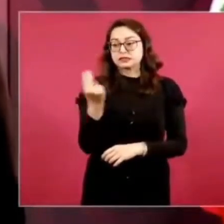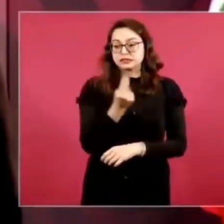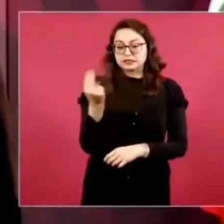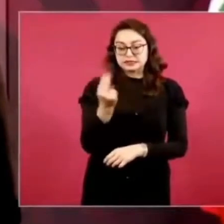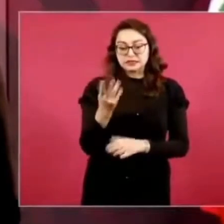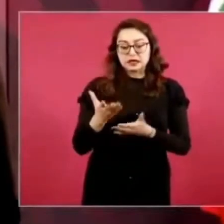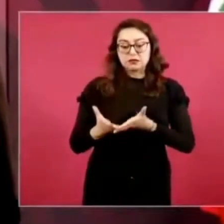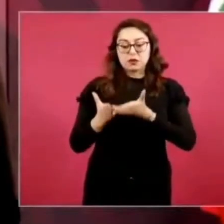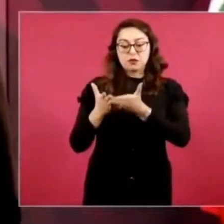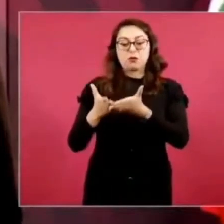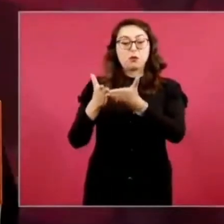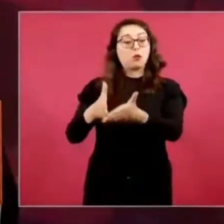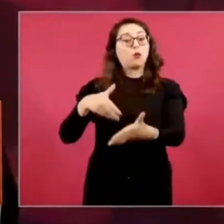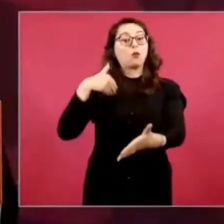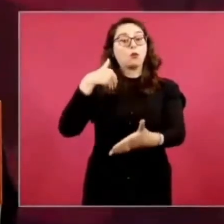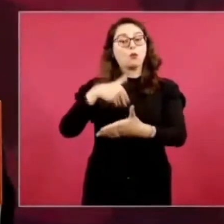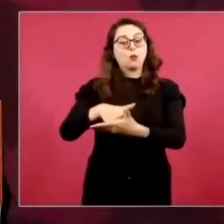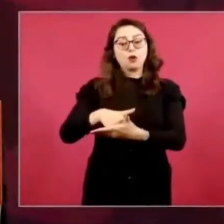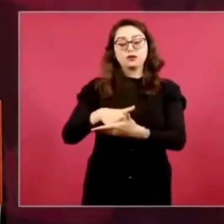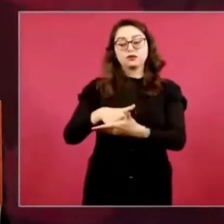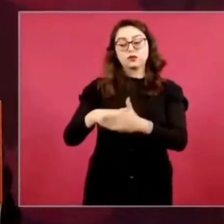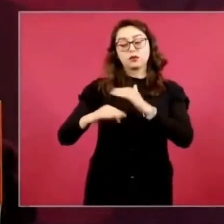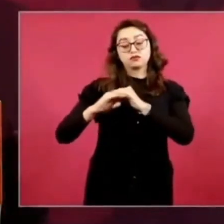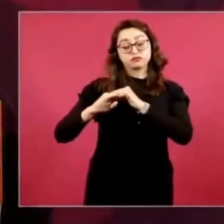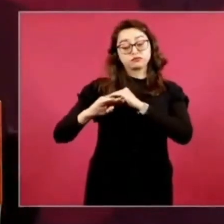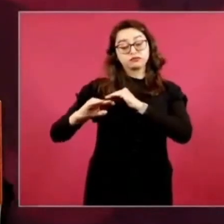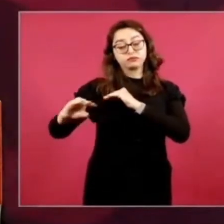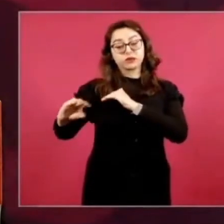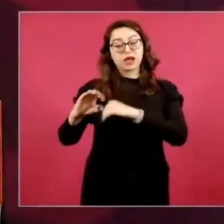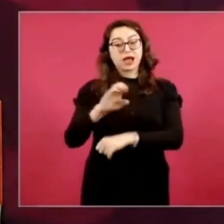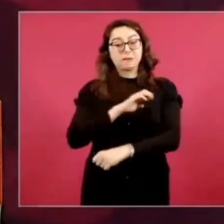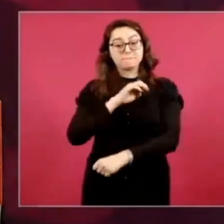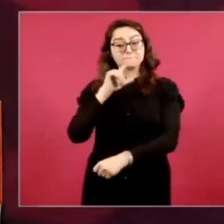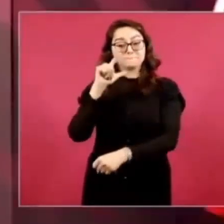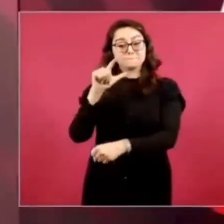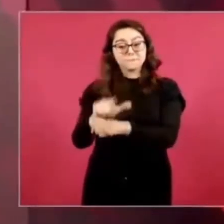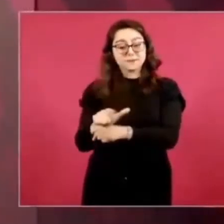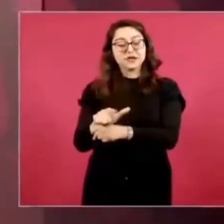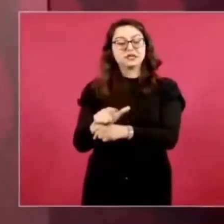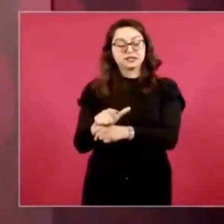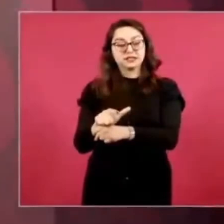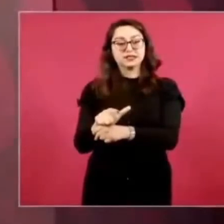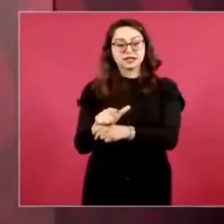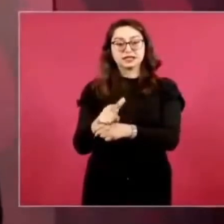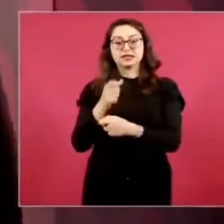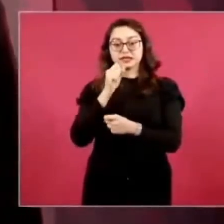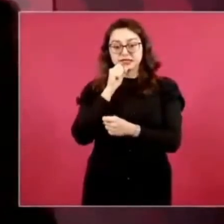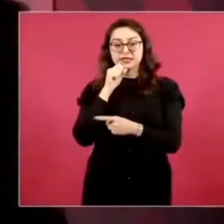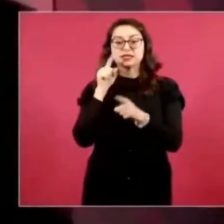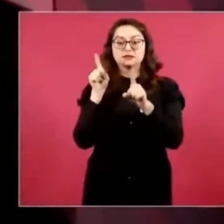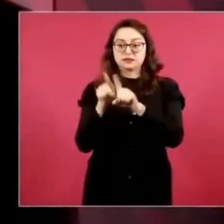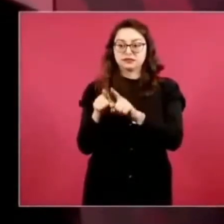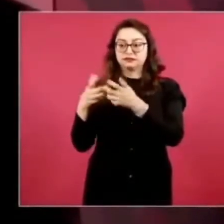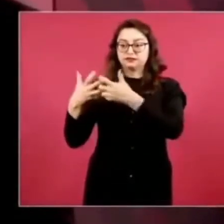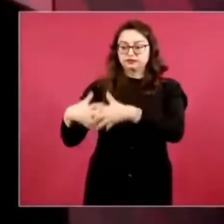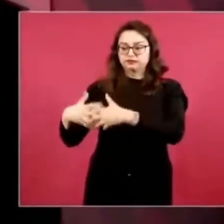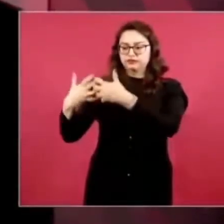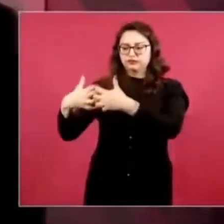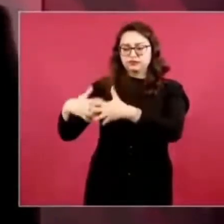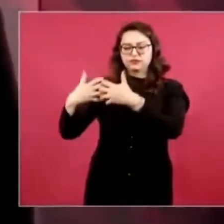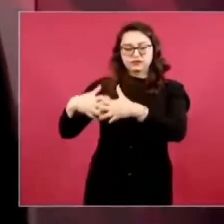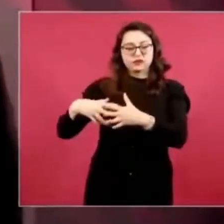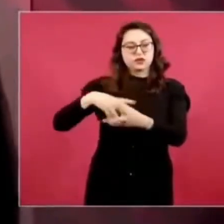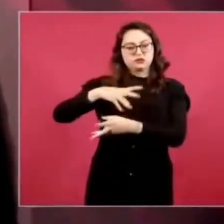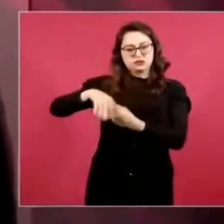puerto para sacar el coque, que también es un subproducto que queda